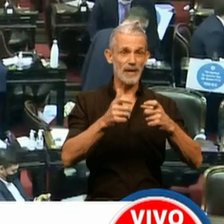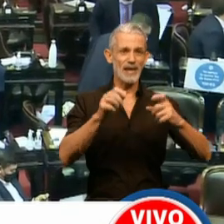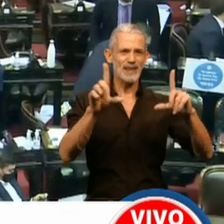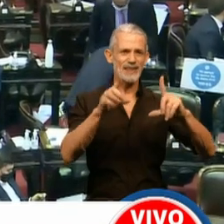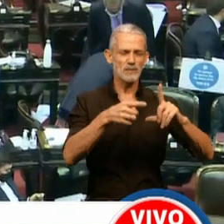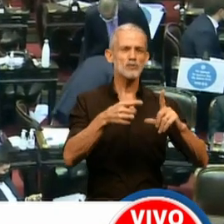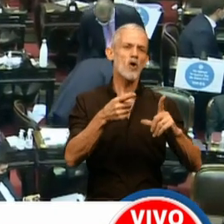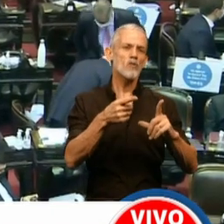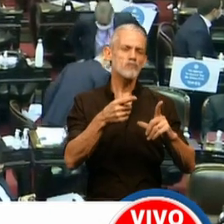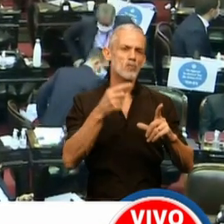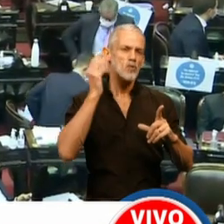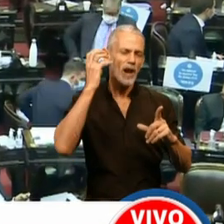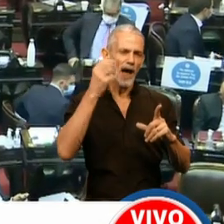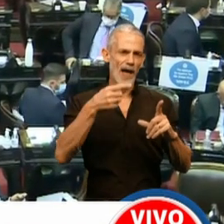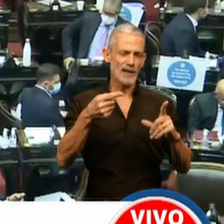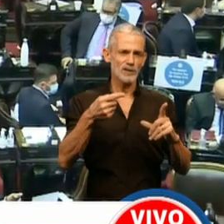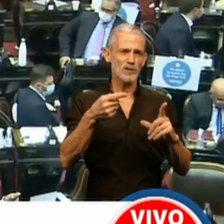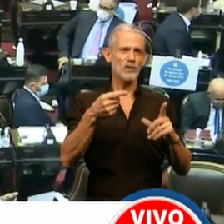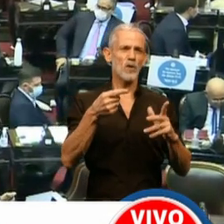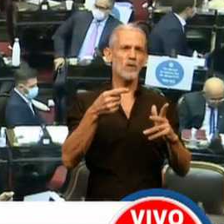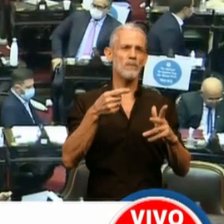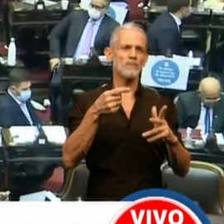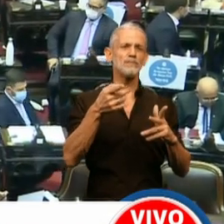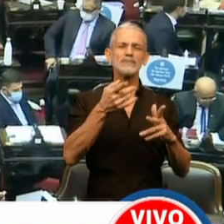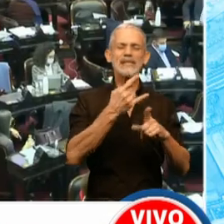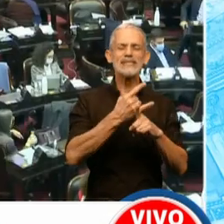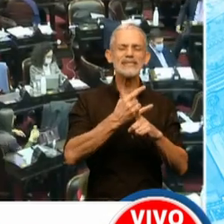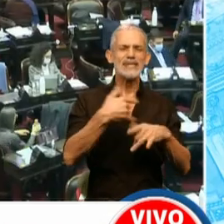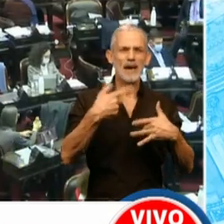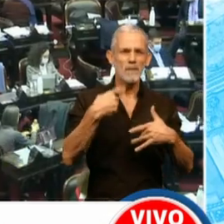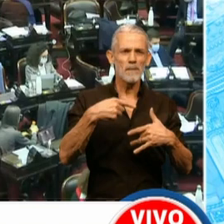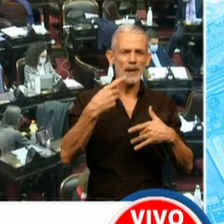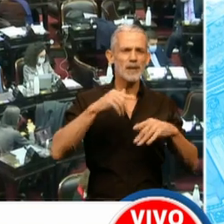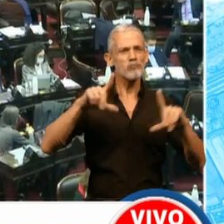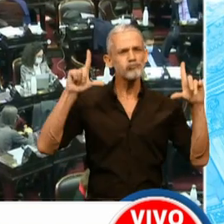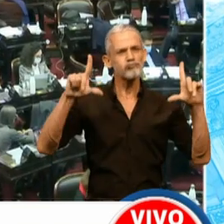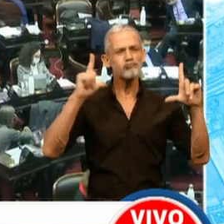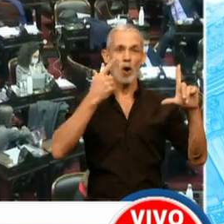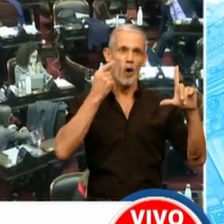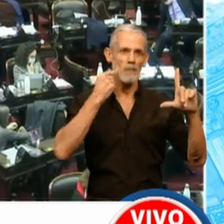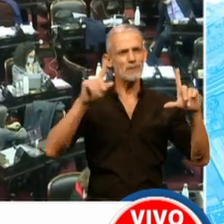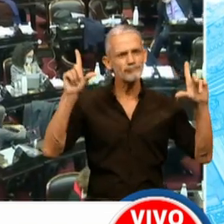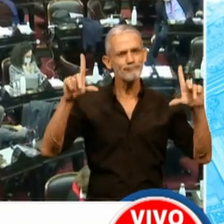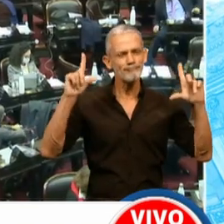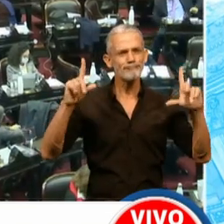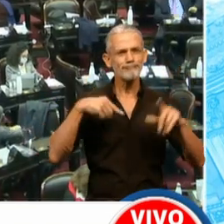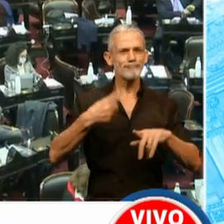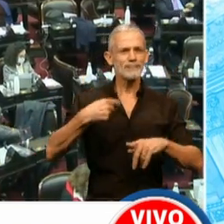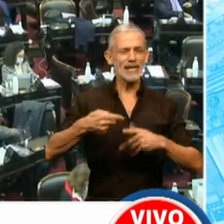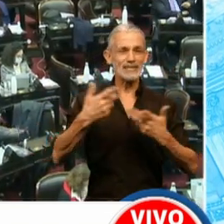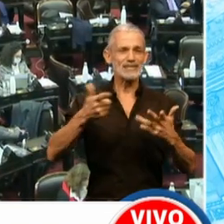programas donde éste ha sido siempre los varones los hombres los que han estado